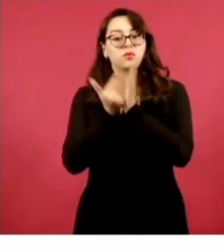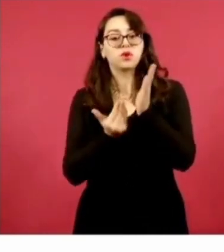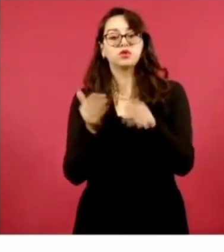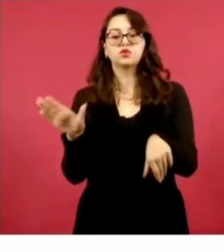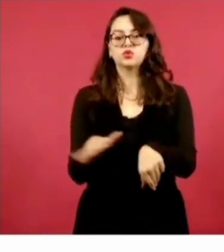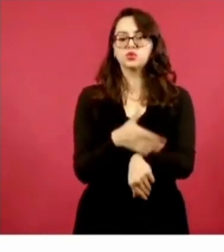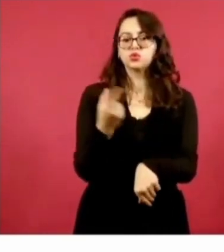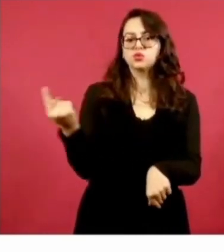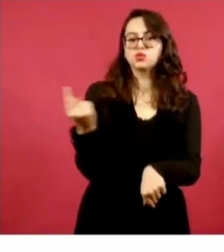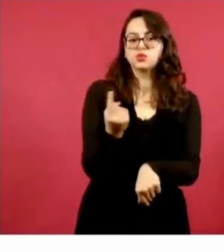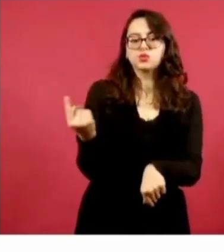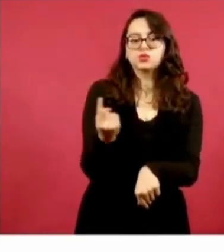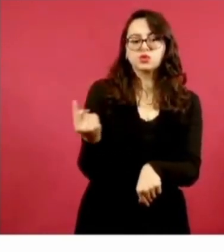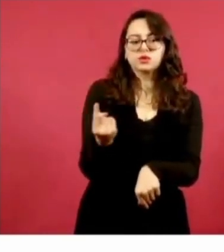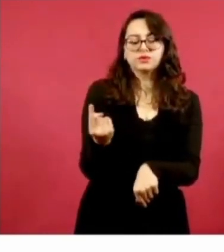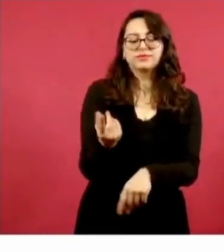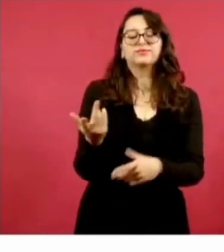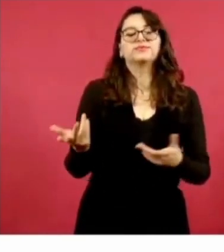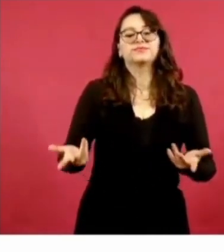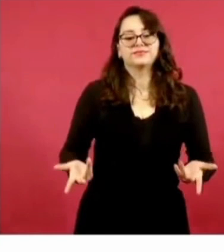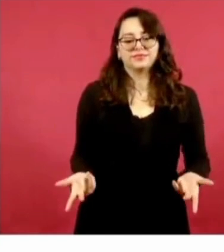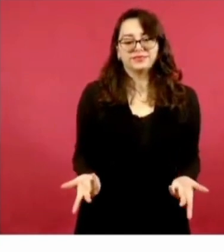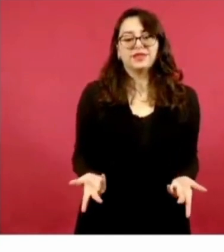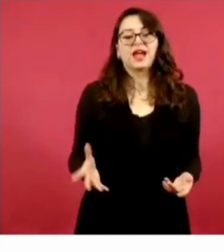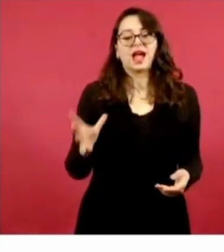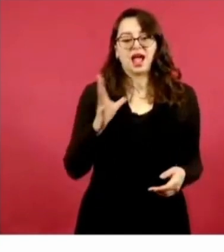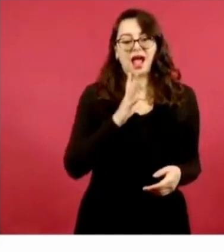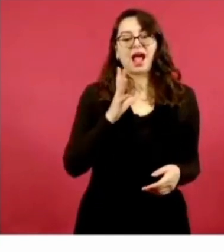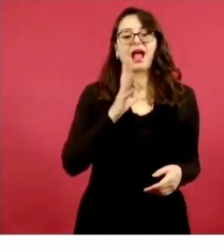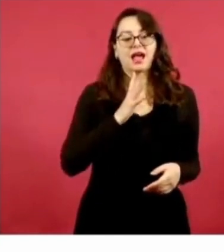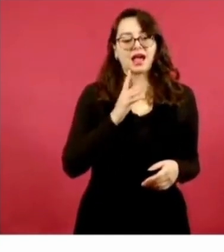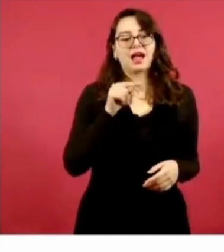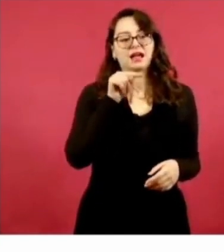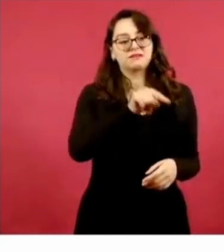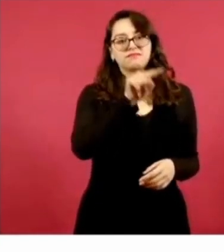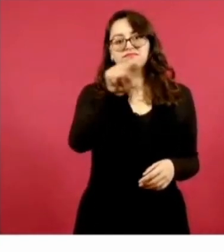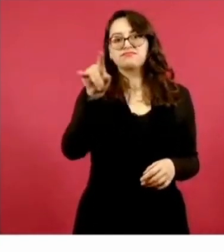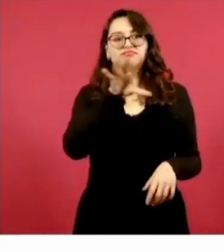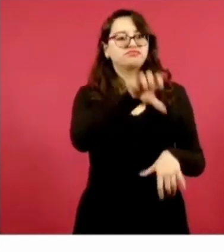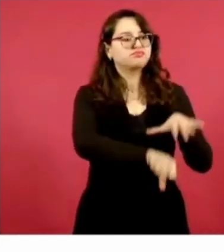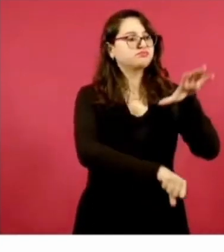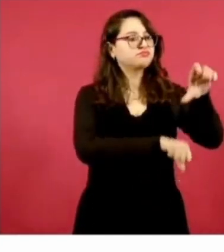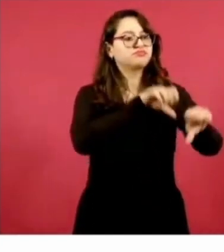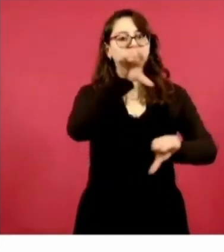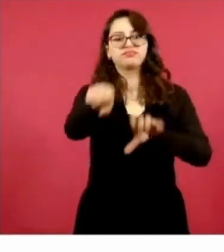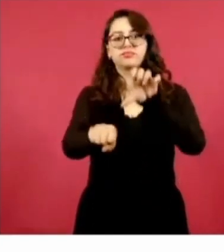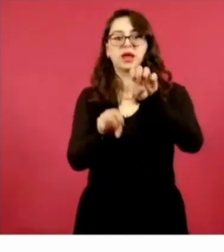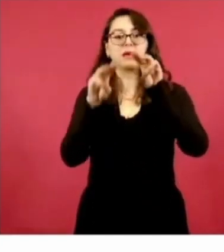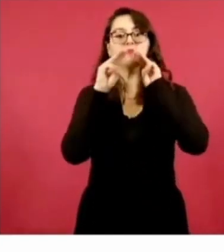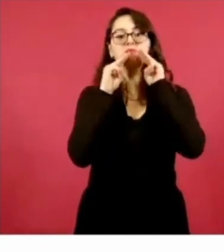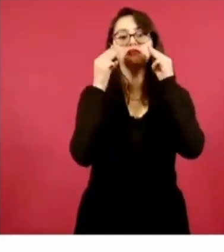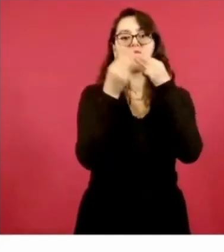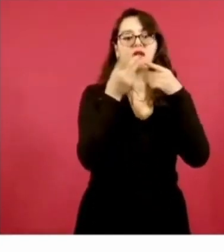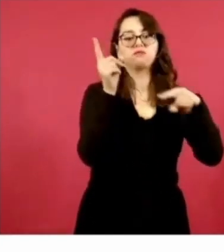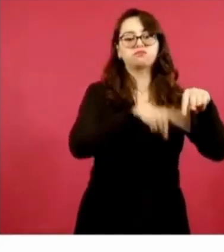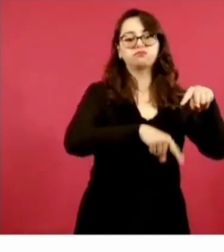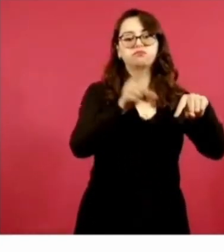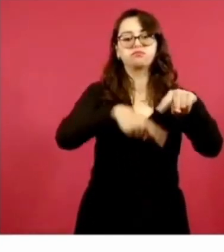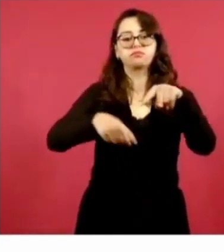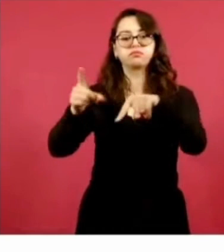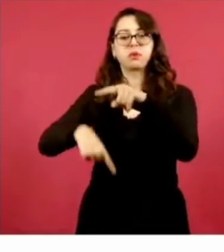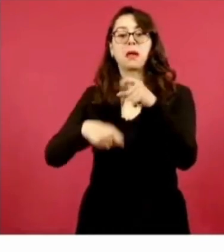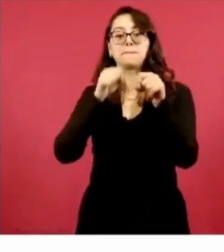de eh delincuentes con la desarticulación de bandas y también la